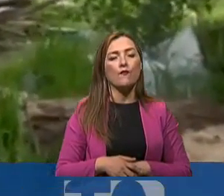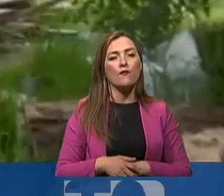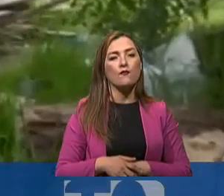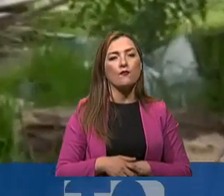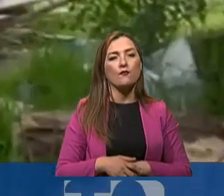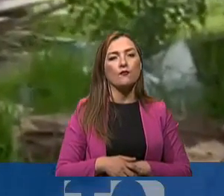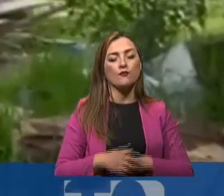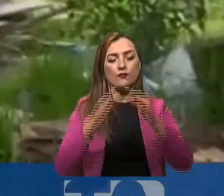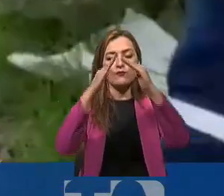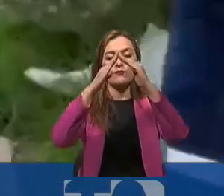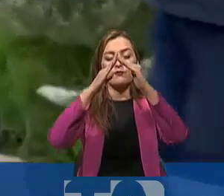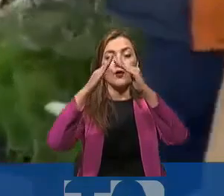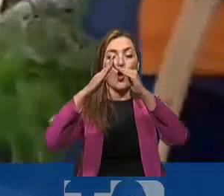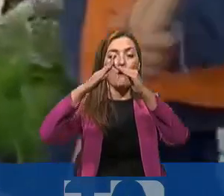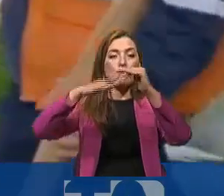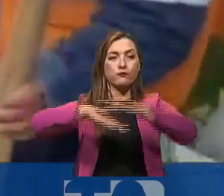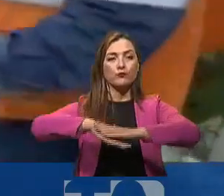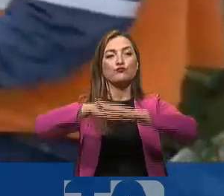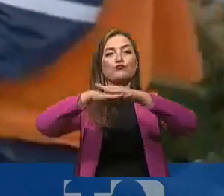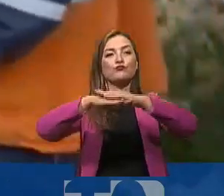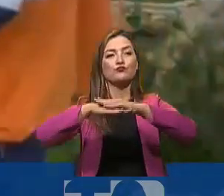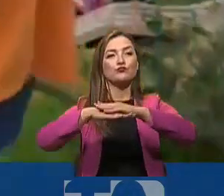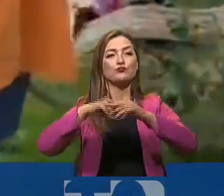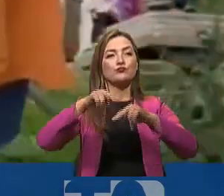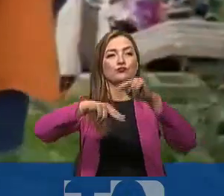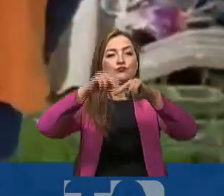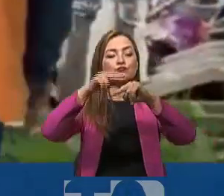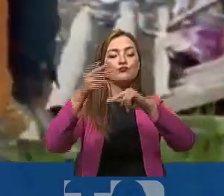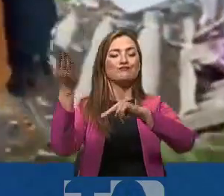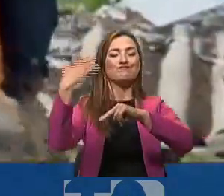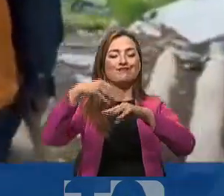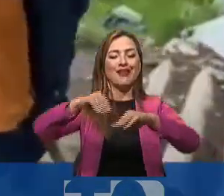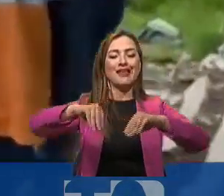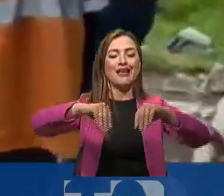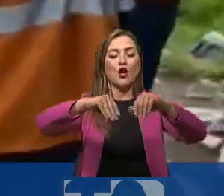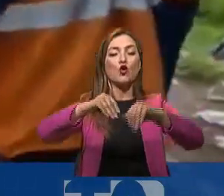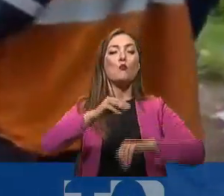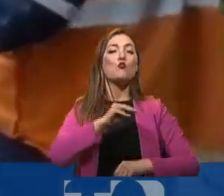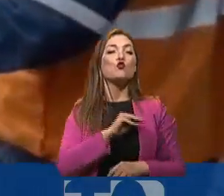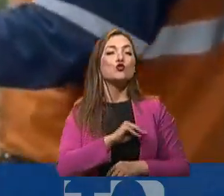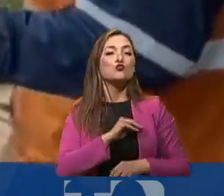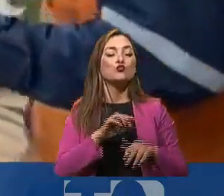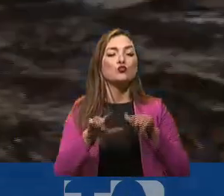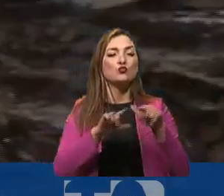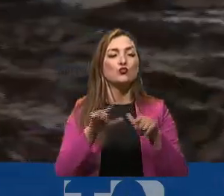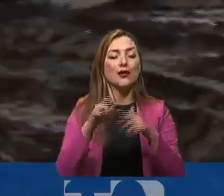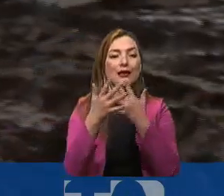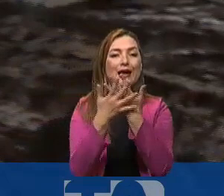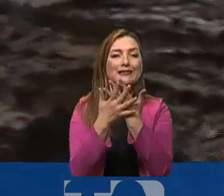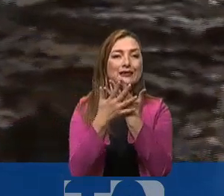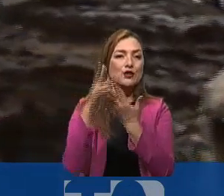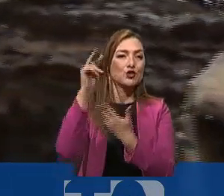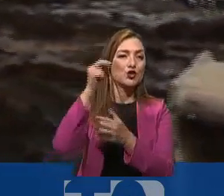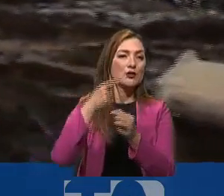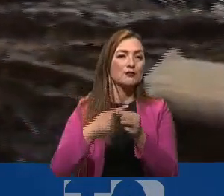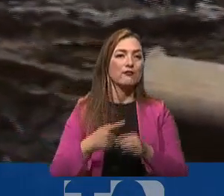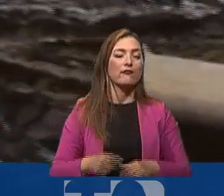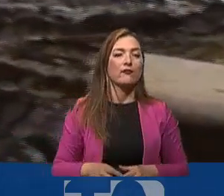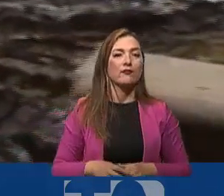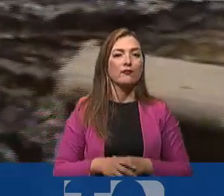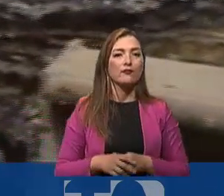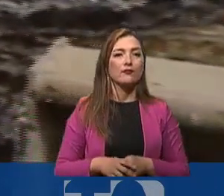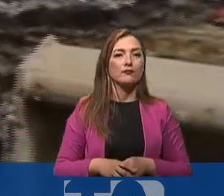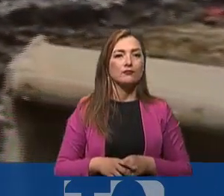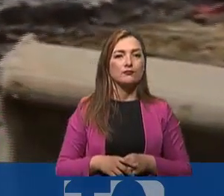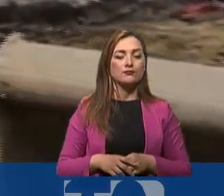Así fue derrocada la vivienda que se había asentado en un predio municipal, ubicada en el sector de Carcelén, en el norte de Quito.